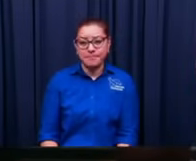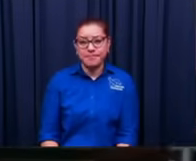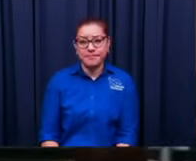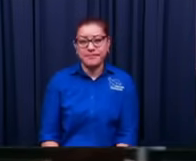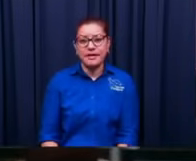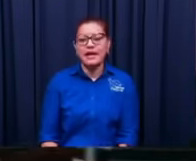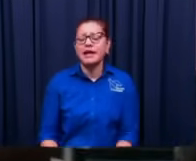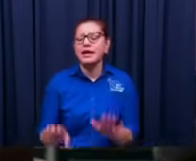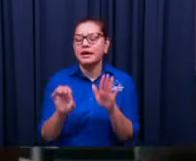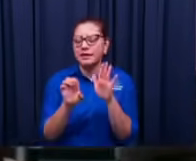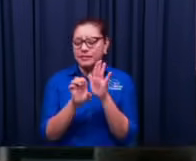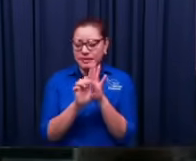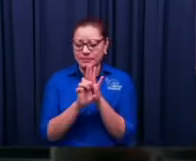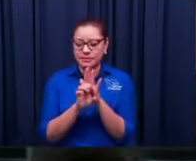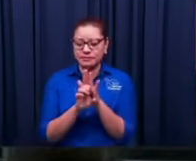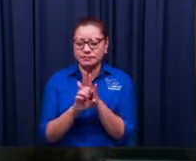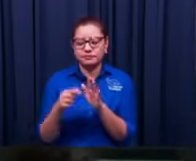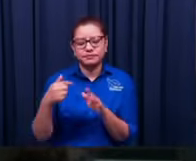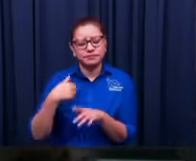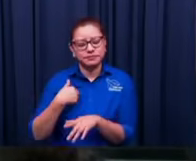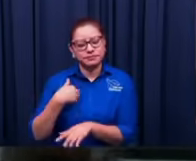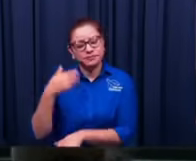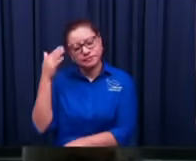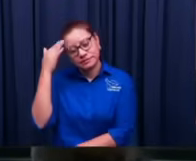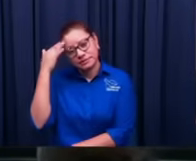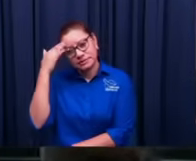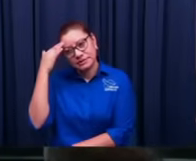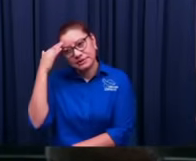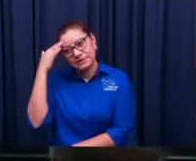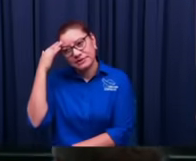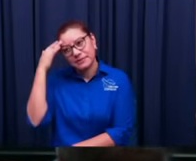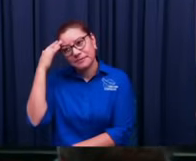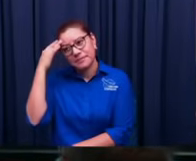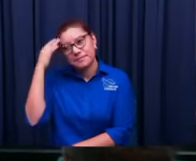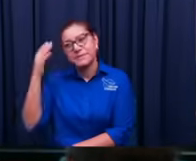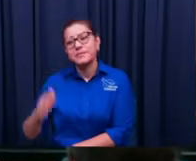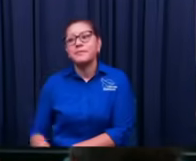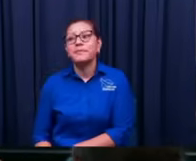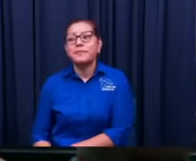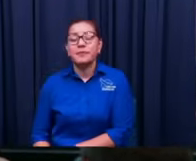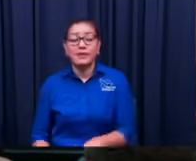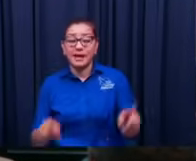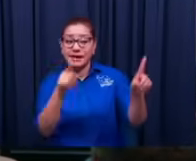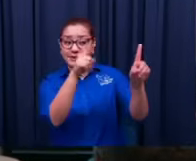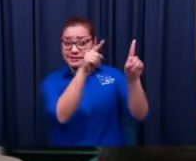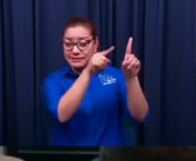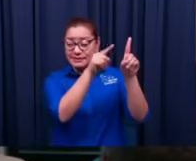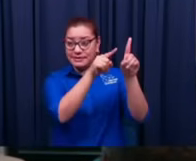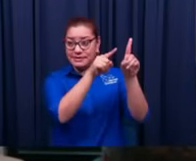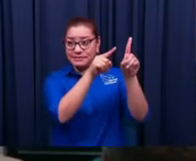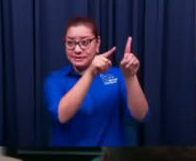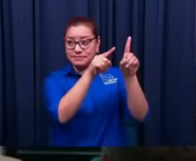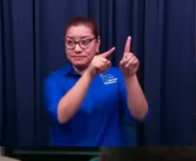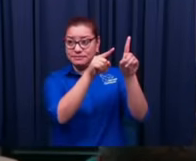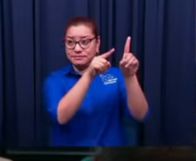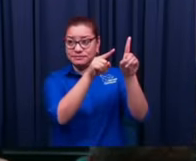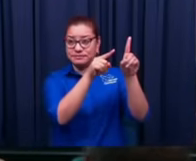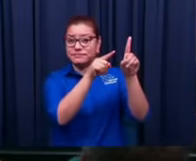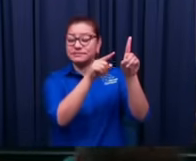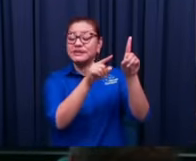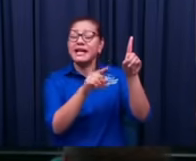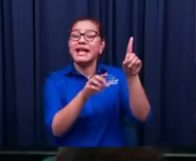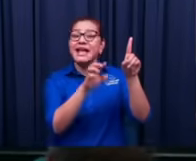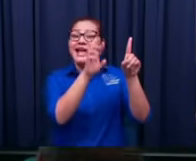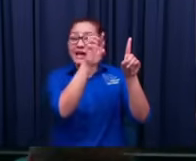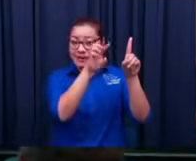Yo conozco un ministro, voy a poner mi relojito este aquí, es el reloj de